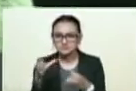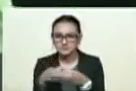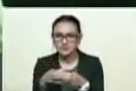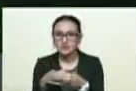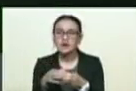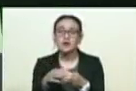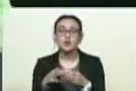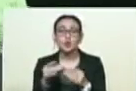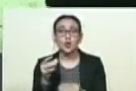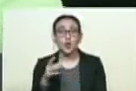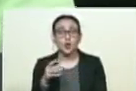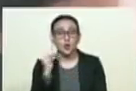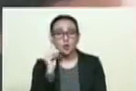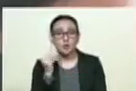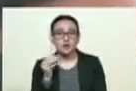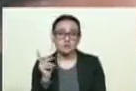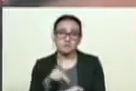participe